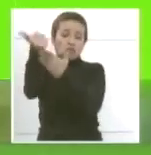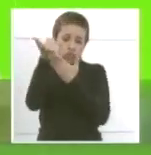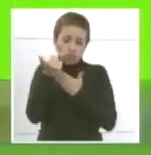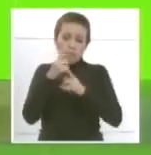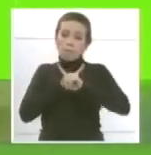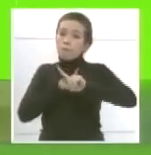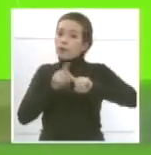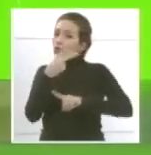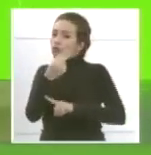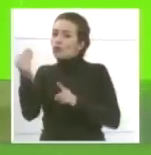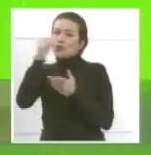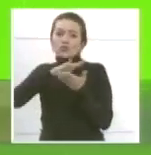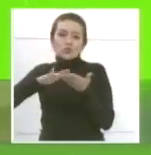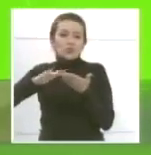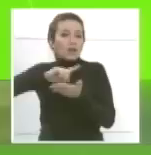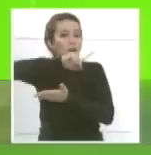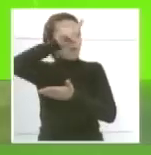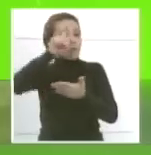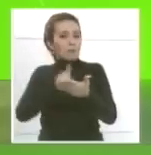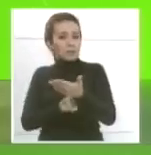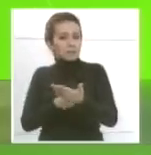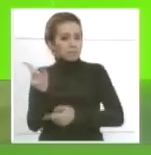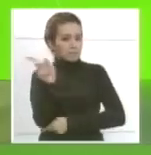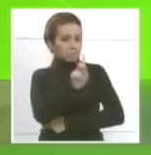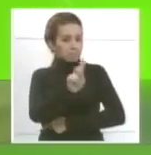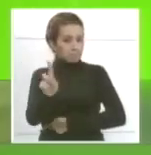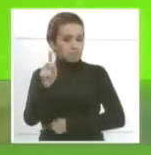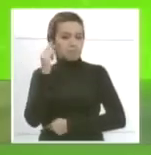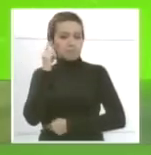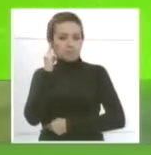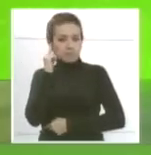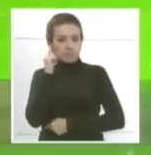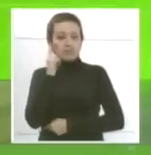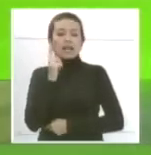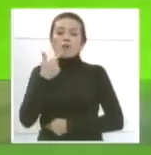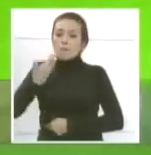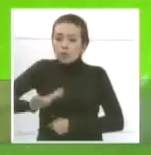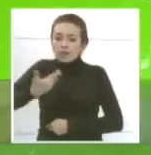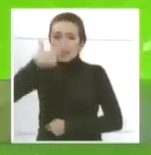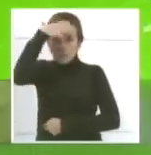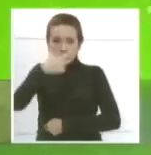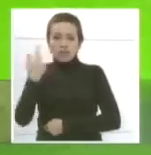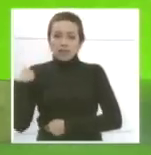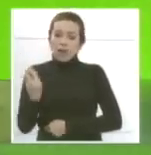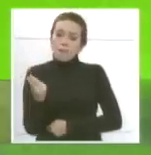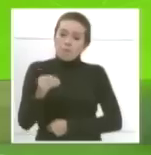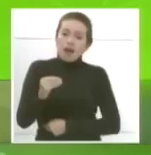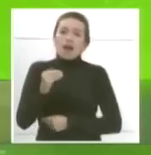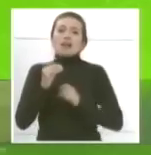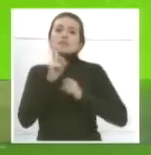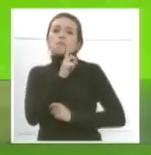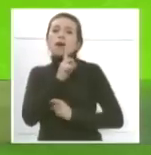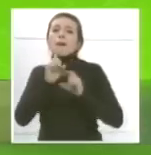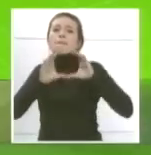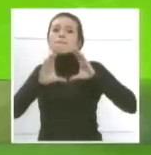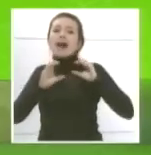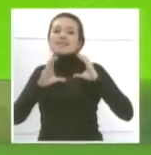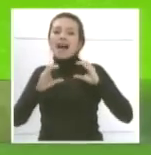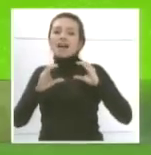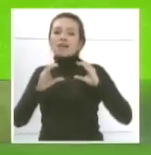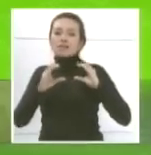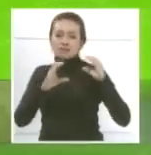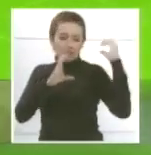resuelve. Lo que hace, o sea, la trilogía es aumentar masa muscular, que son los que se encargan de llevar la carga sobre la